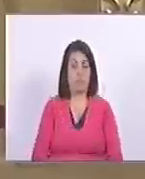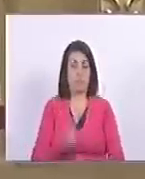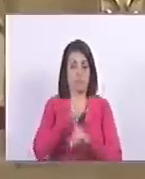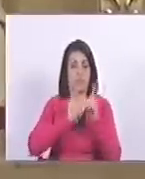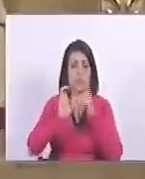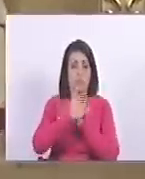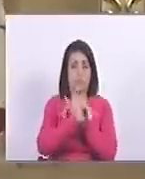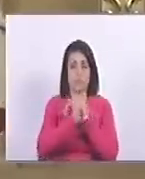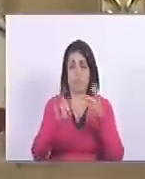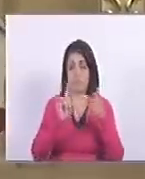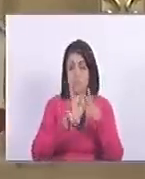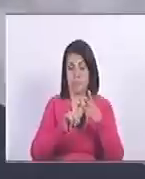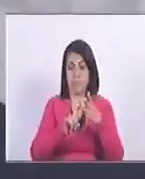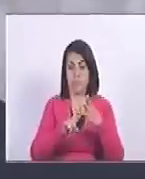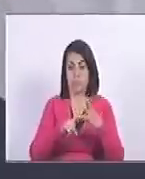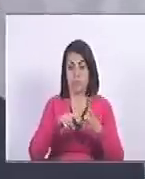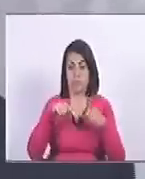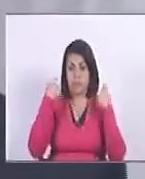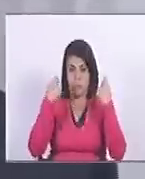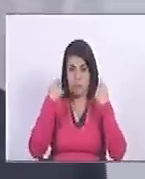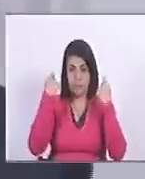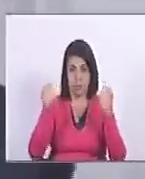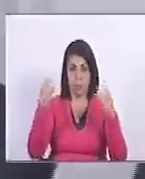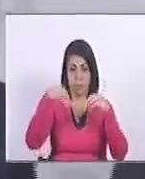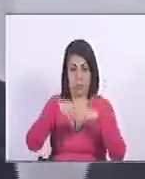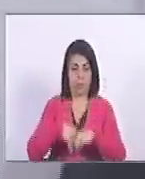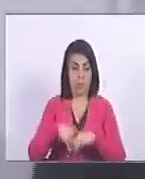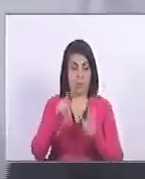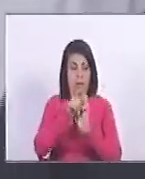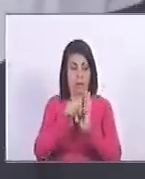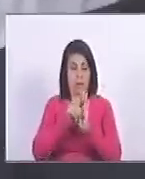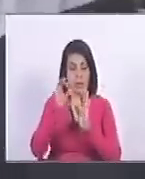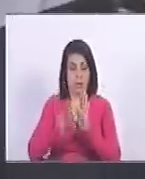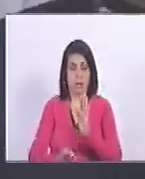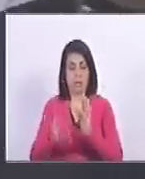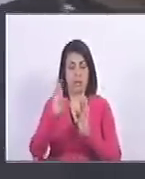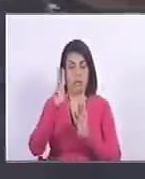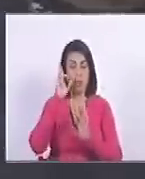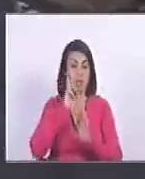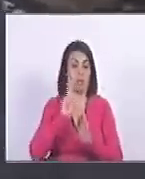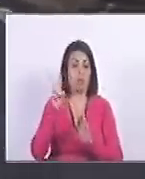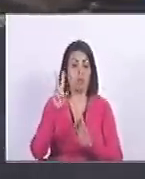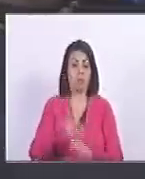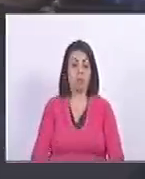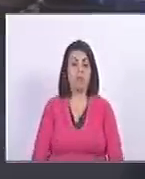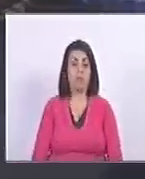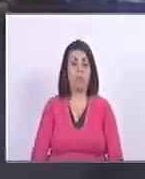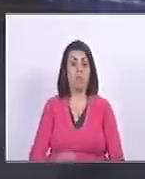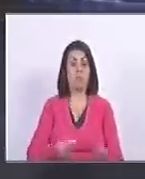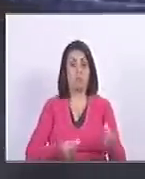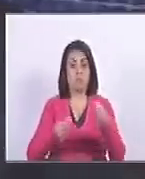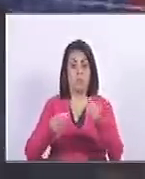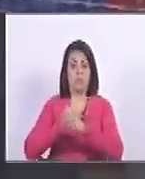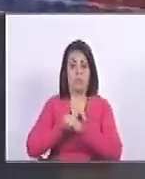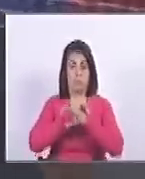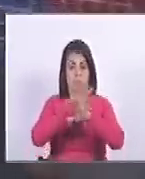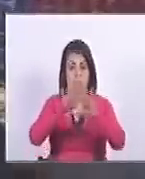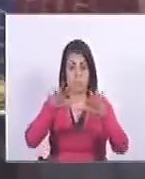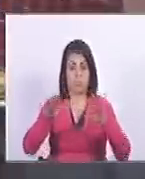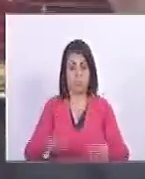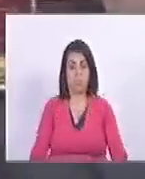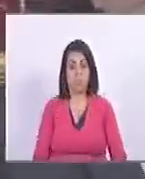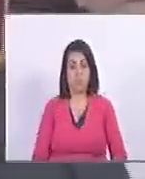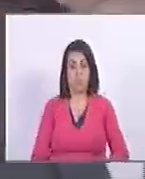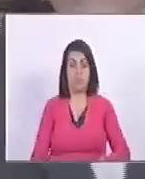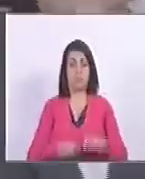cultural. Tercero, publicar el presente acuerdo en Gaceta Oficial de la República Bolivariana de Venezuela y dar máxima difusión